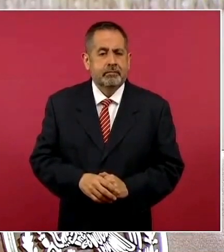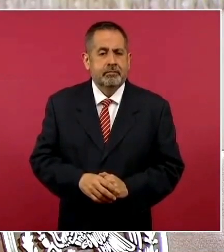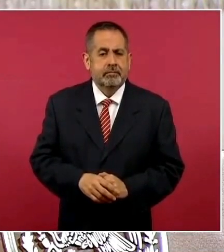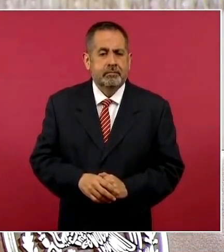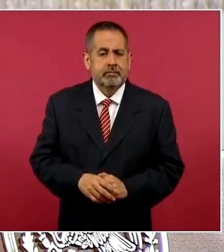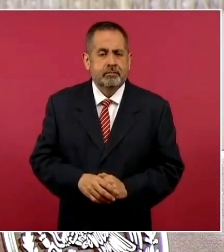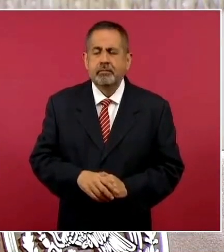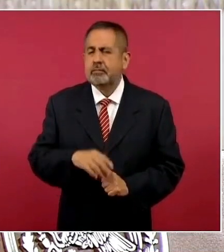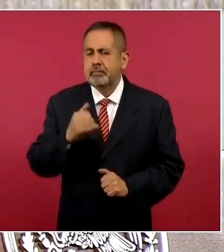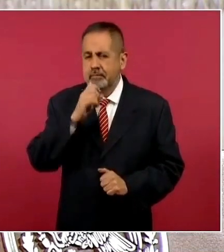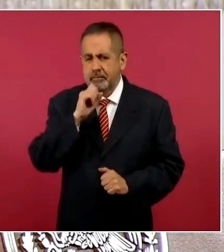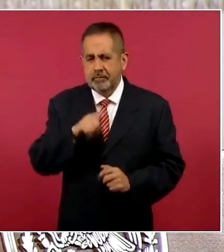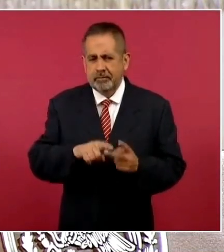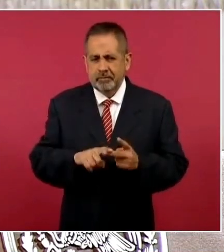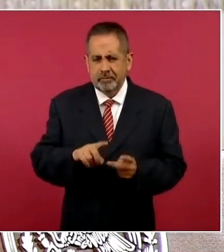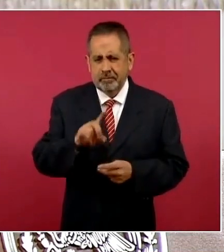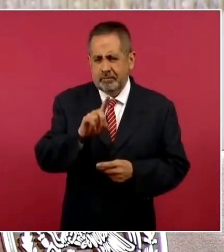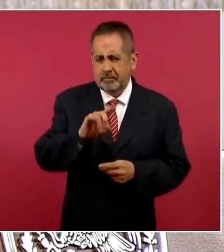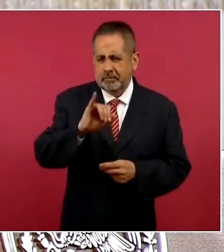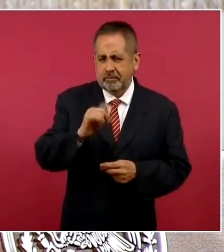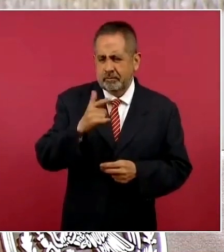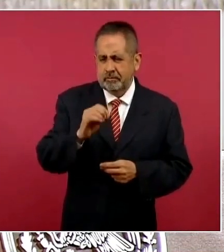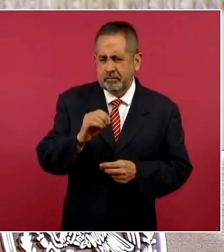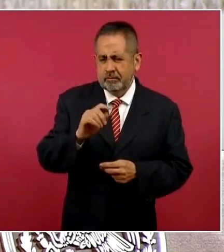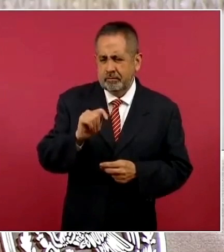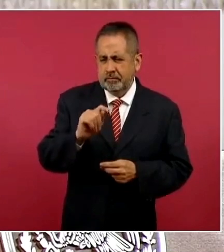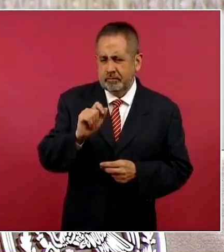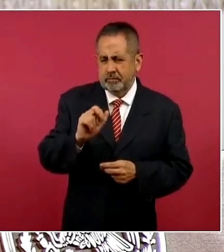Diego Tartufo.